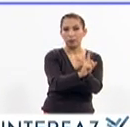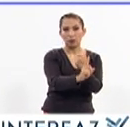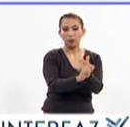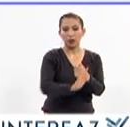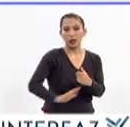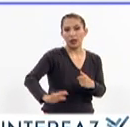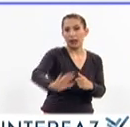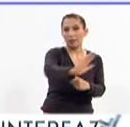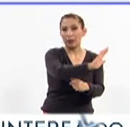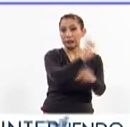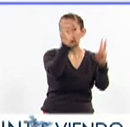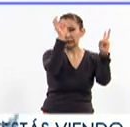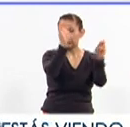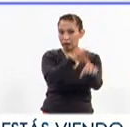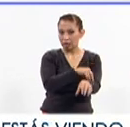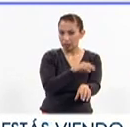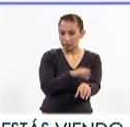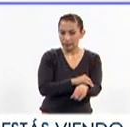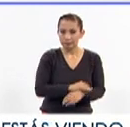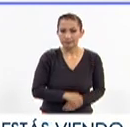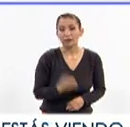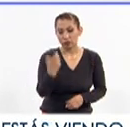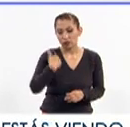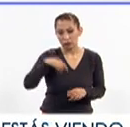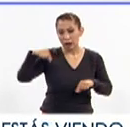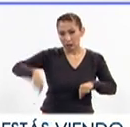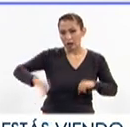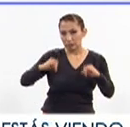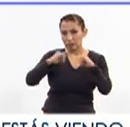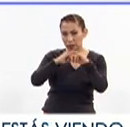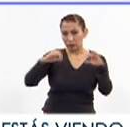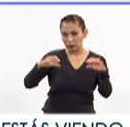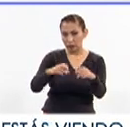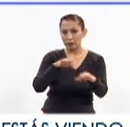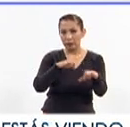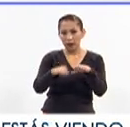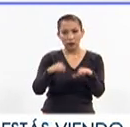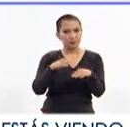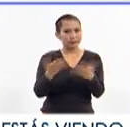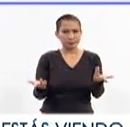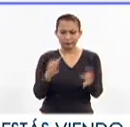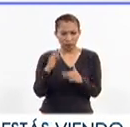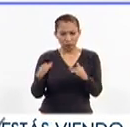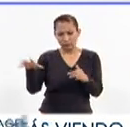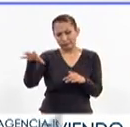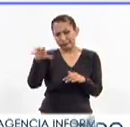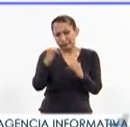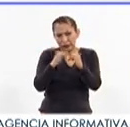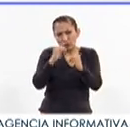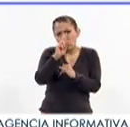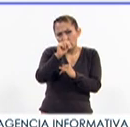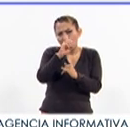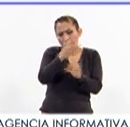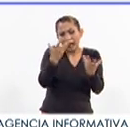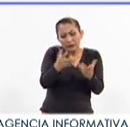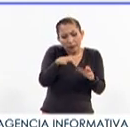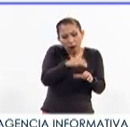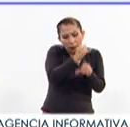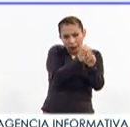problemas de índole energético. Eso es lo que hacemos en el instituto. Como todo instituto de la UNAM,